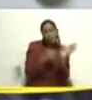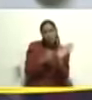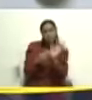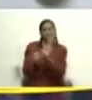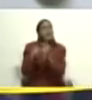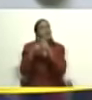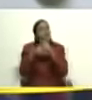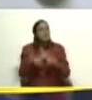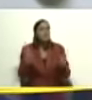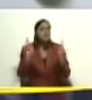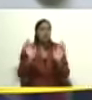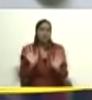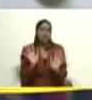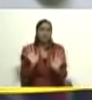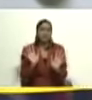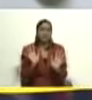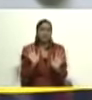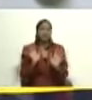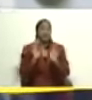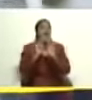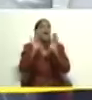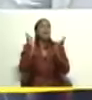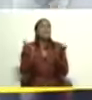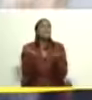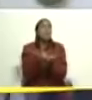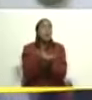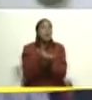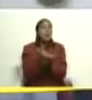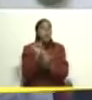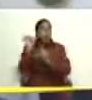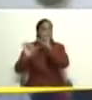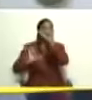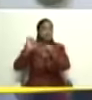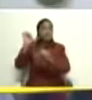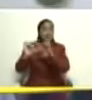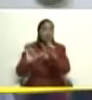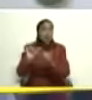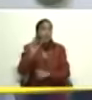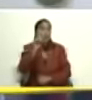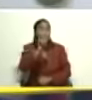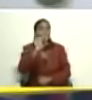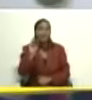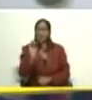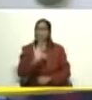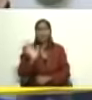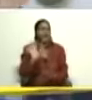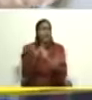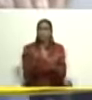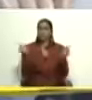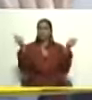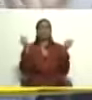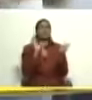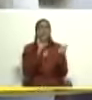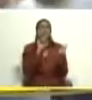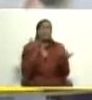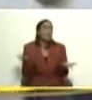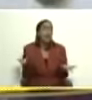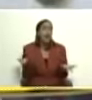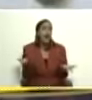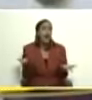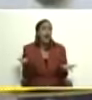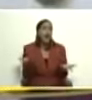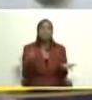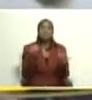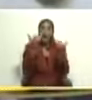ya no existe. El mundo del siglo XX ha quedado atrás y estamos caminando a un mundo donde los países que antes no tenían nada que ver,